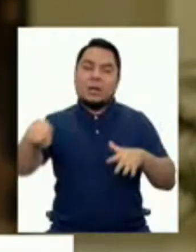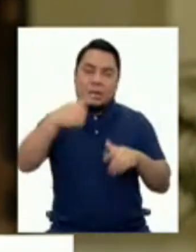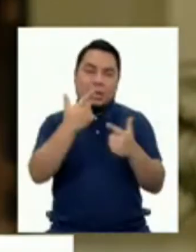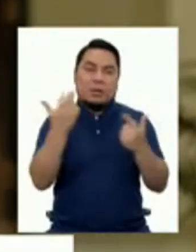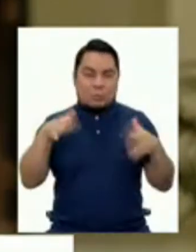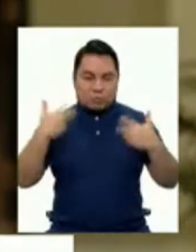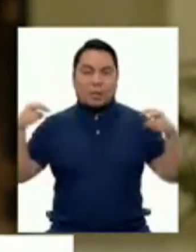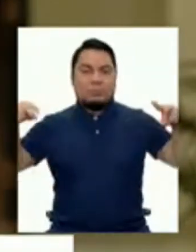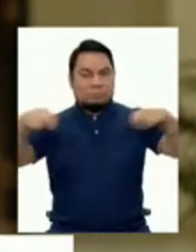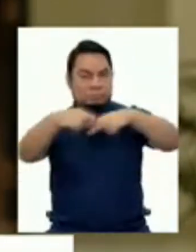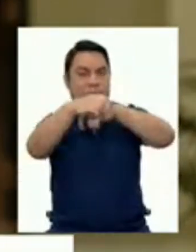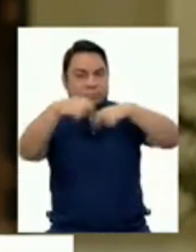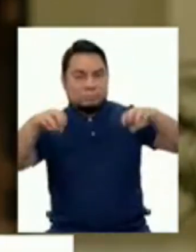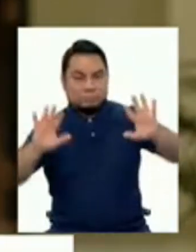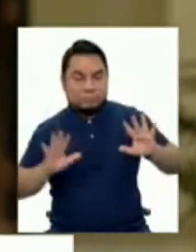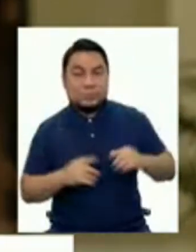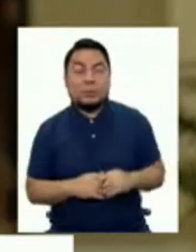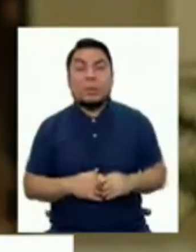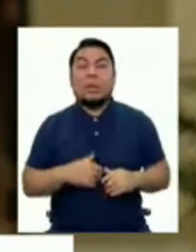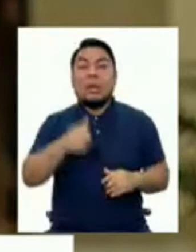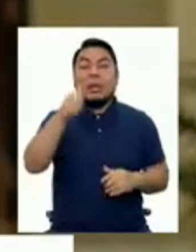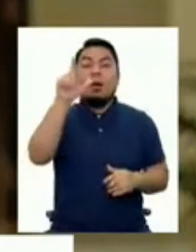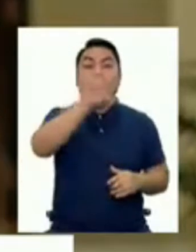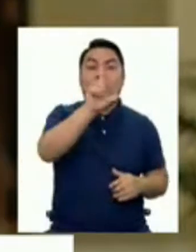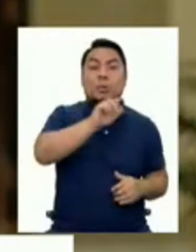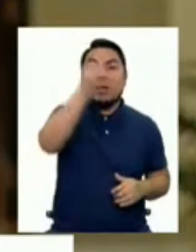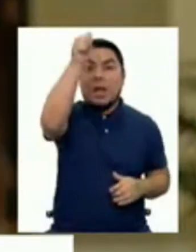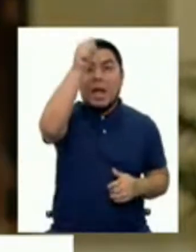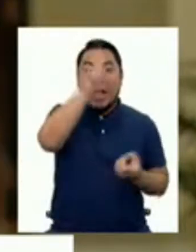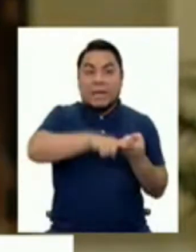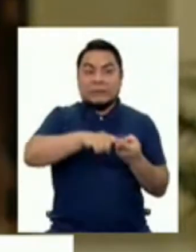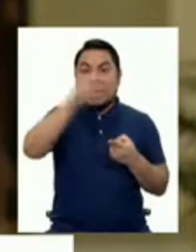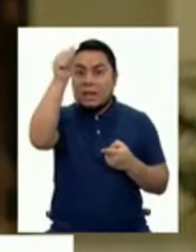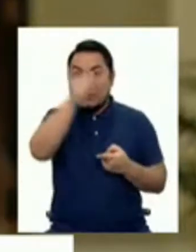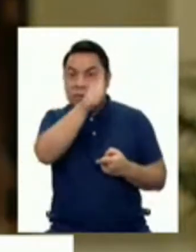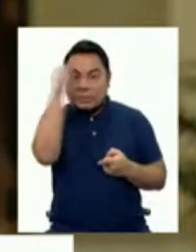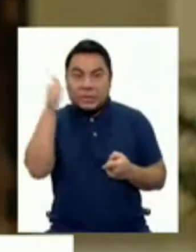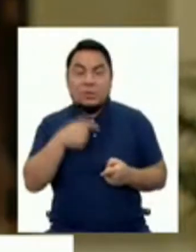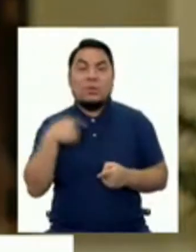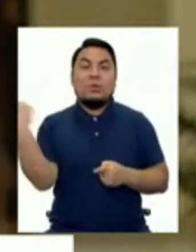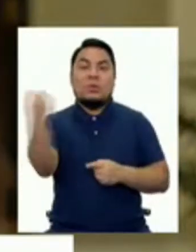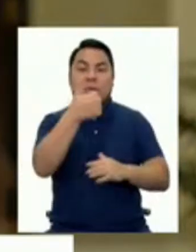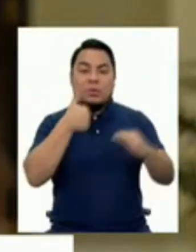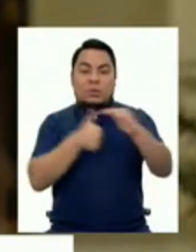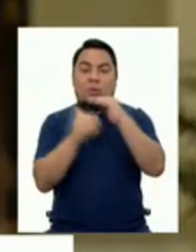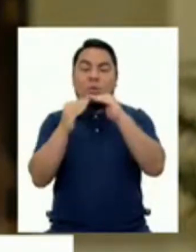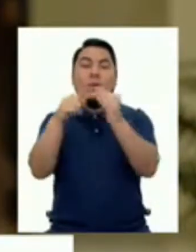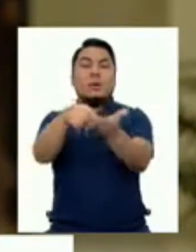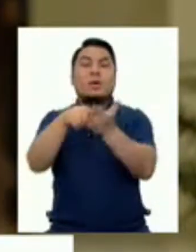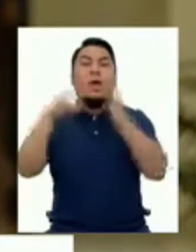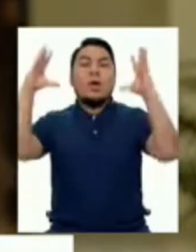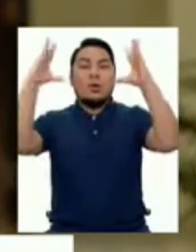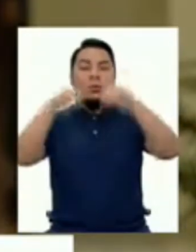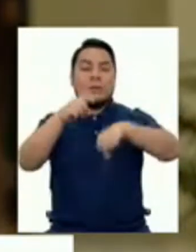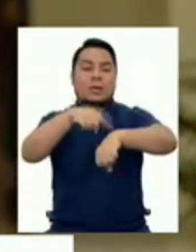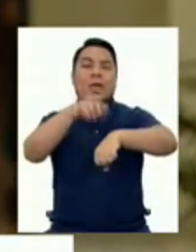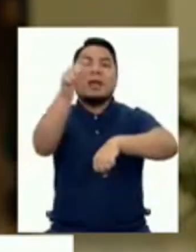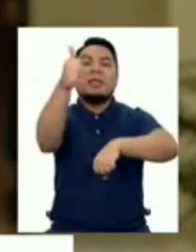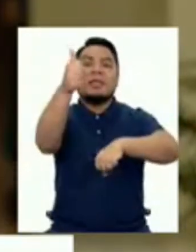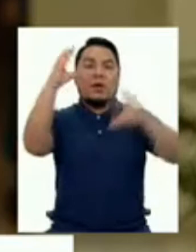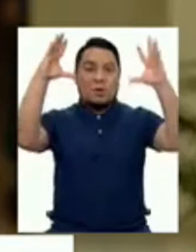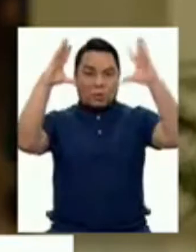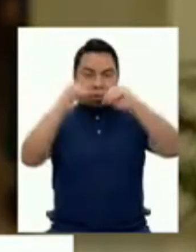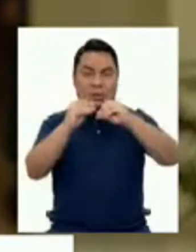necesario, y también de lunes a domingo la restricción de movilización comienza a las 10 de la